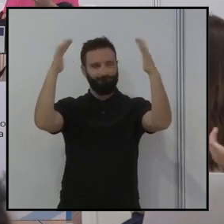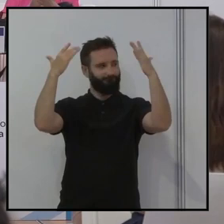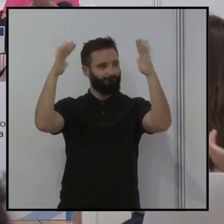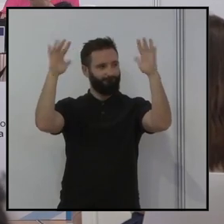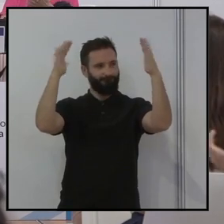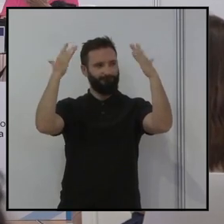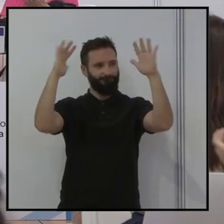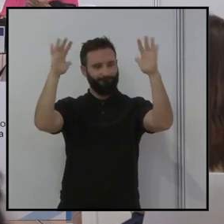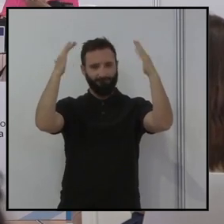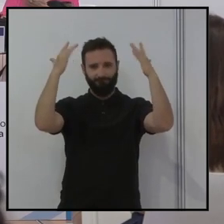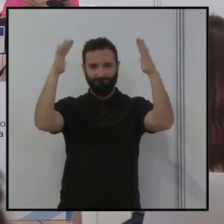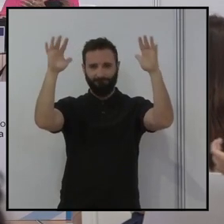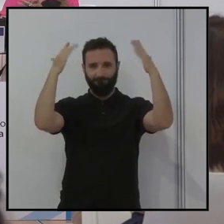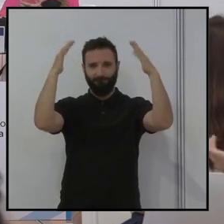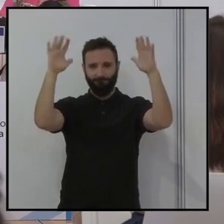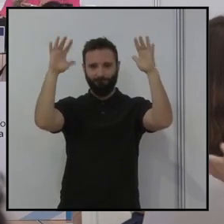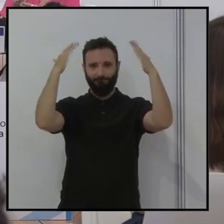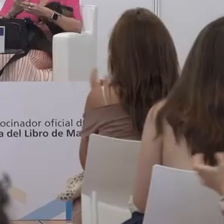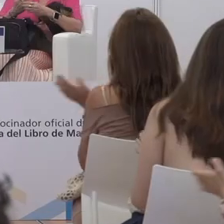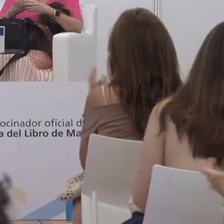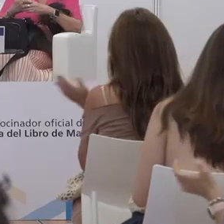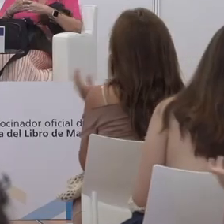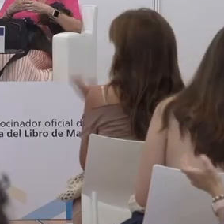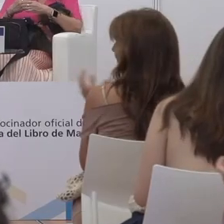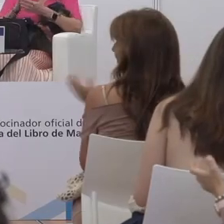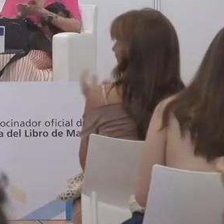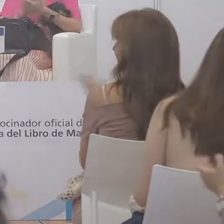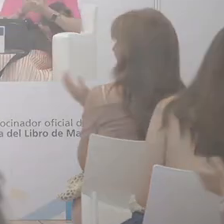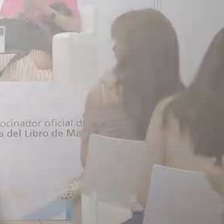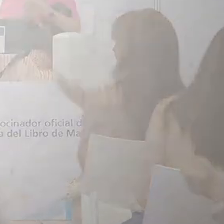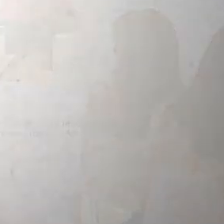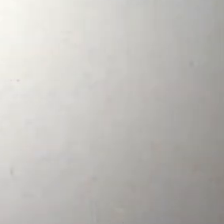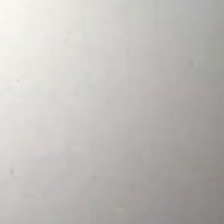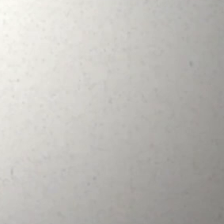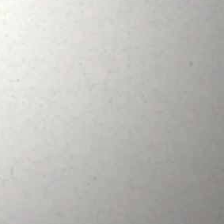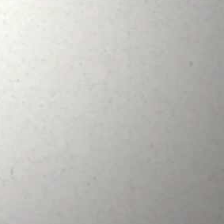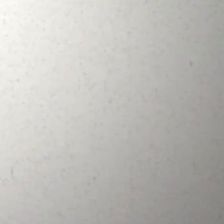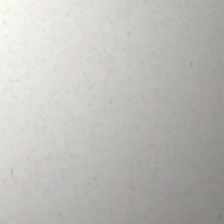Y ahora